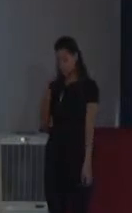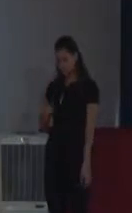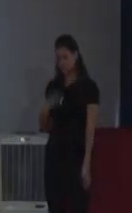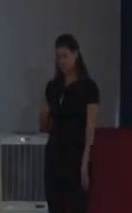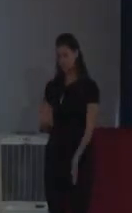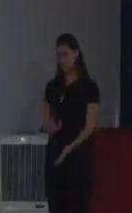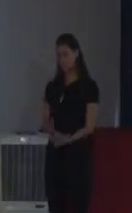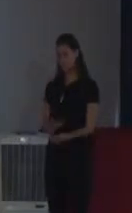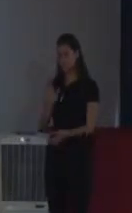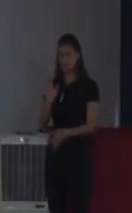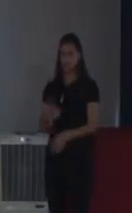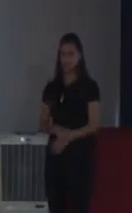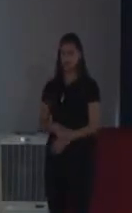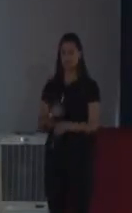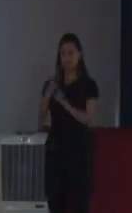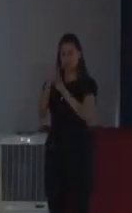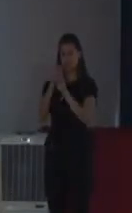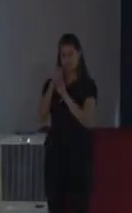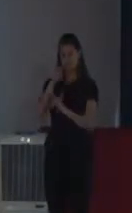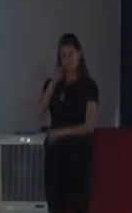válidos,